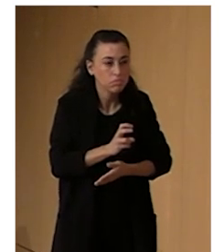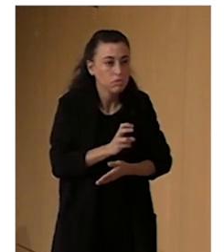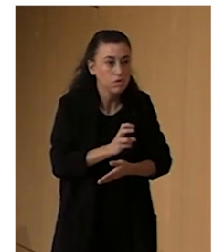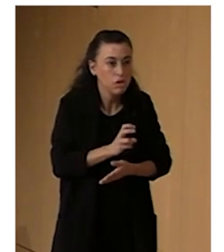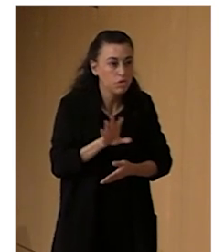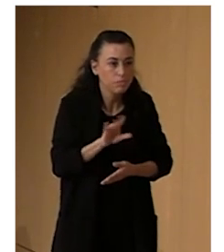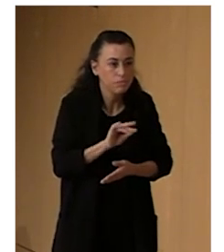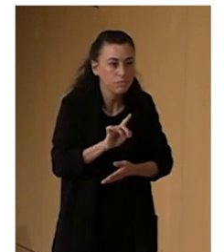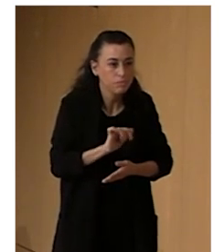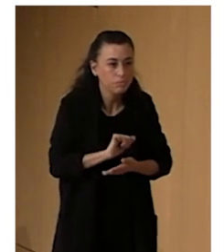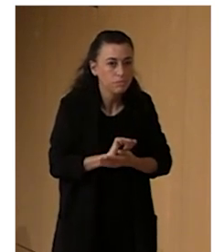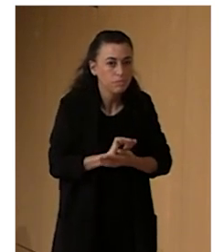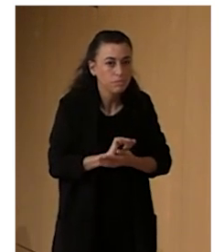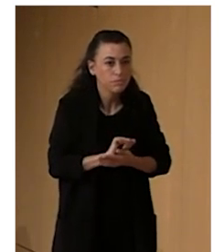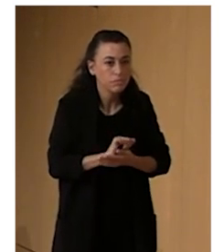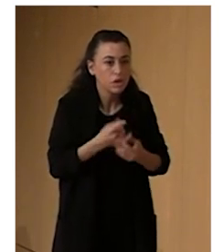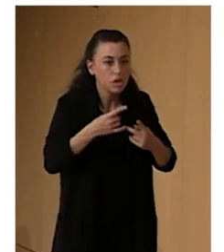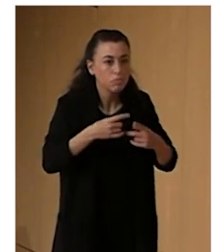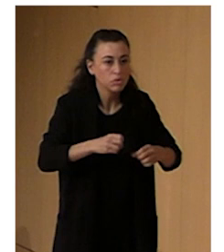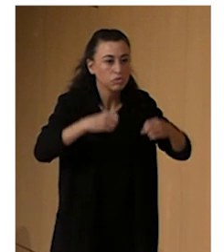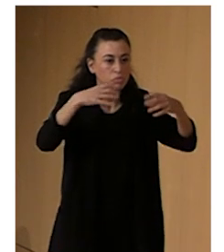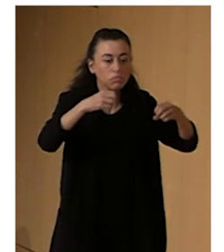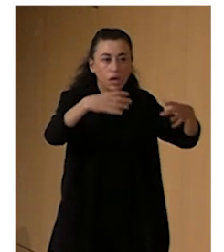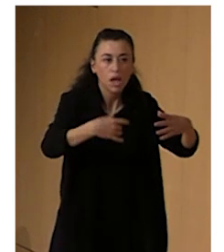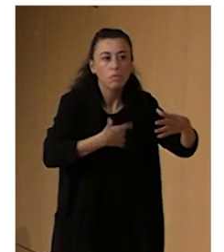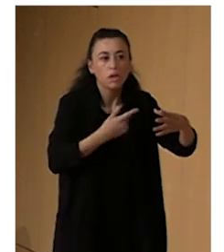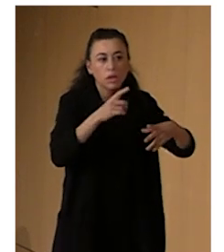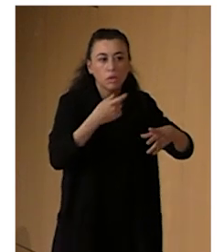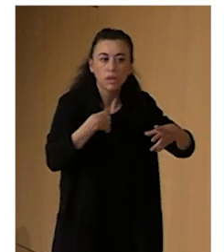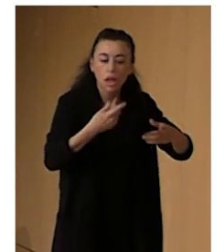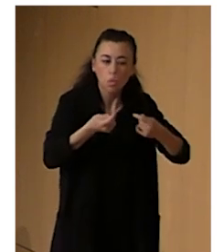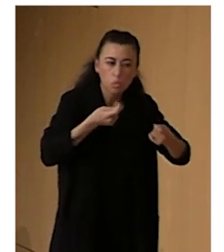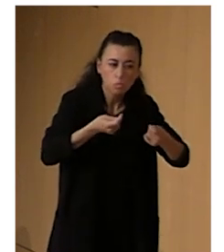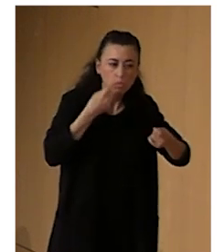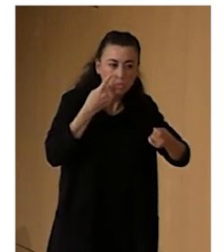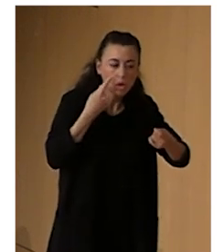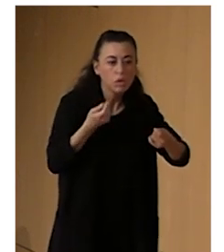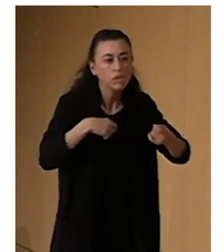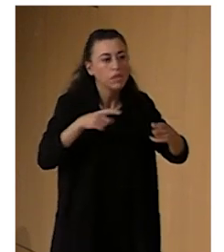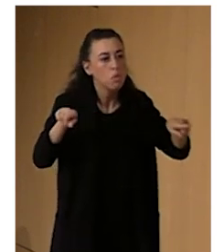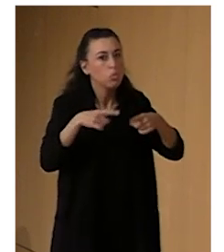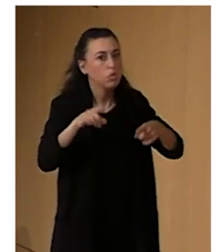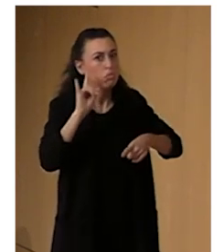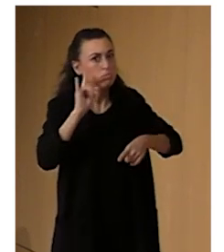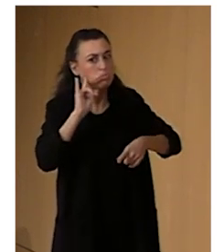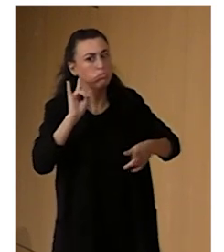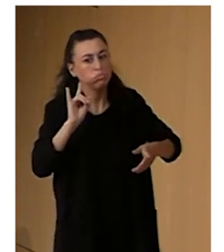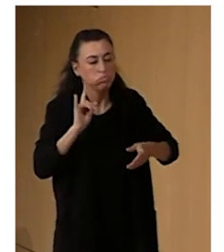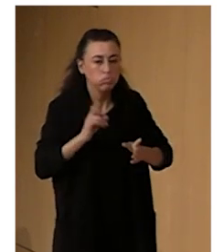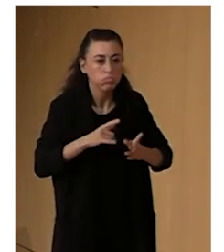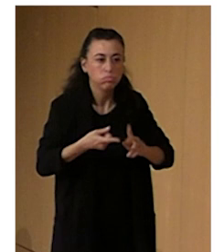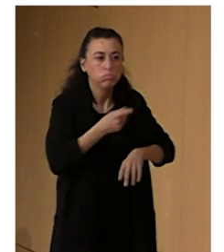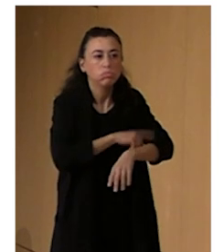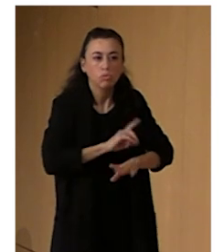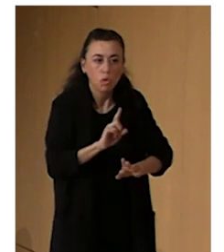bruscos ni música estridente ni ni que sea con cambio muy brusco porque también afecta a los propios bailarines y bailarinas de la compañía con lo